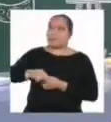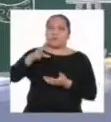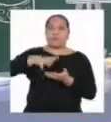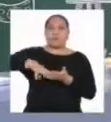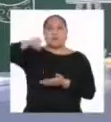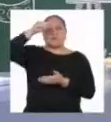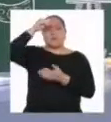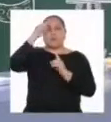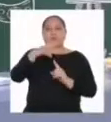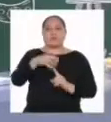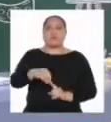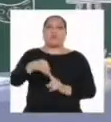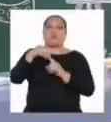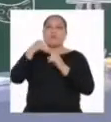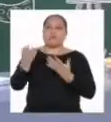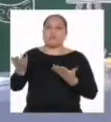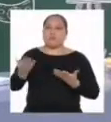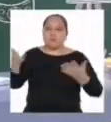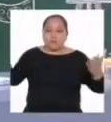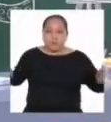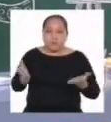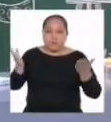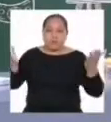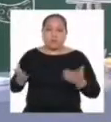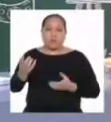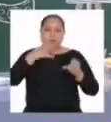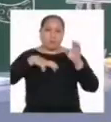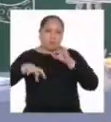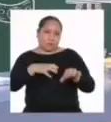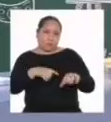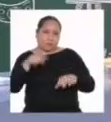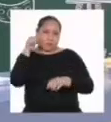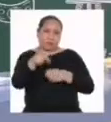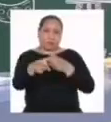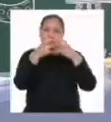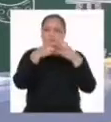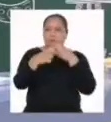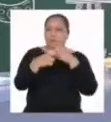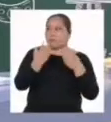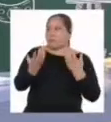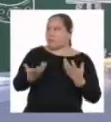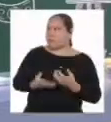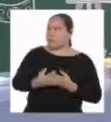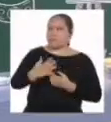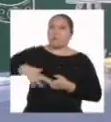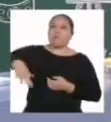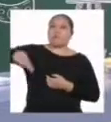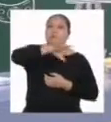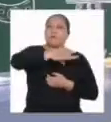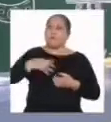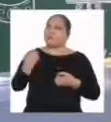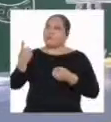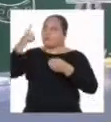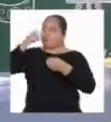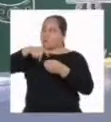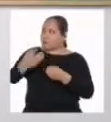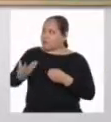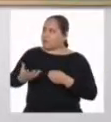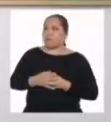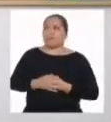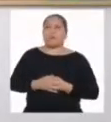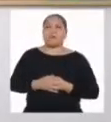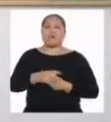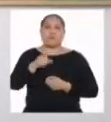un aprendizaje especial porque nos alienta a tomar acción frente a una situación que nos incumbe a todas y